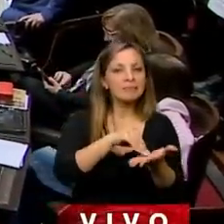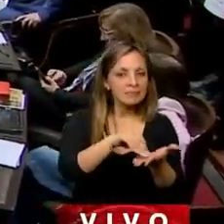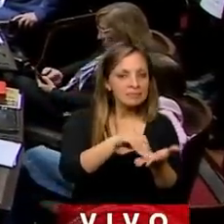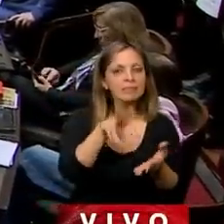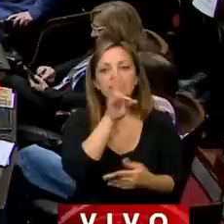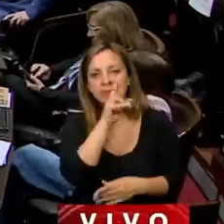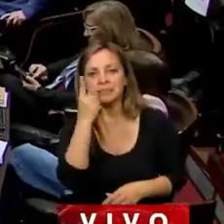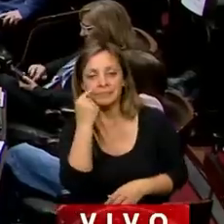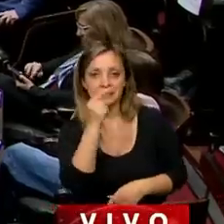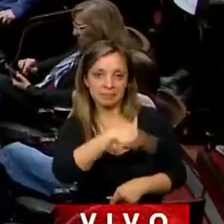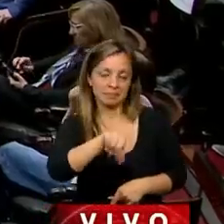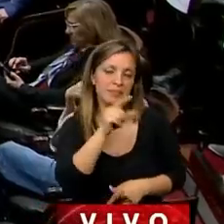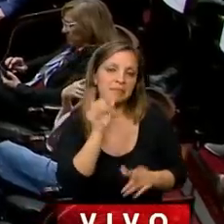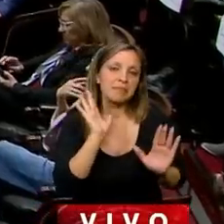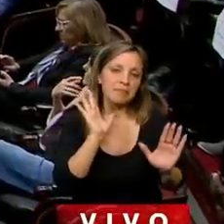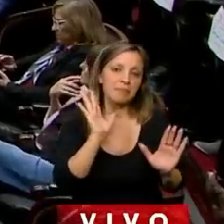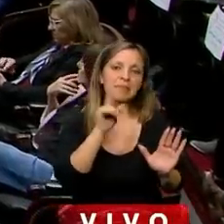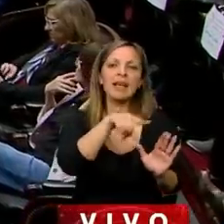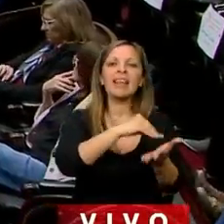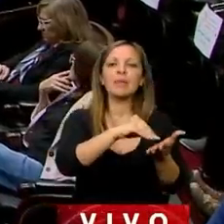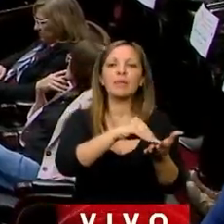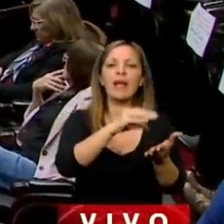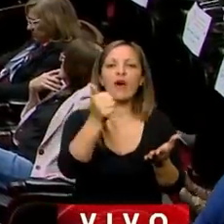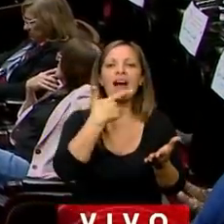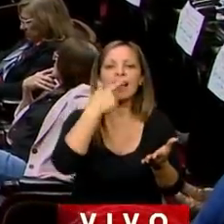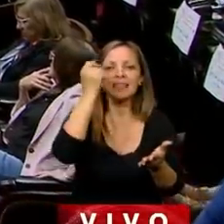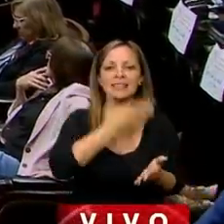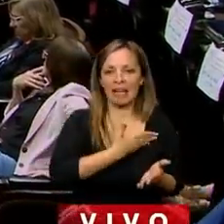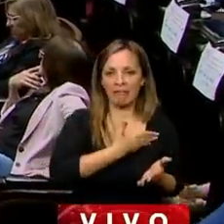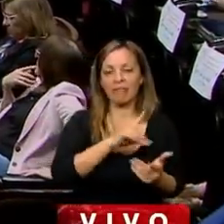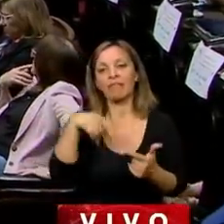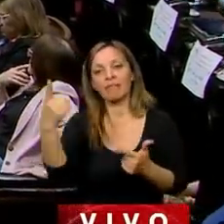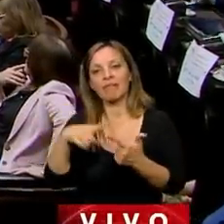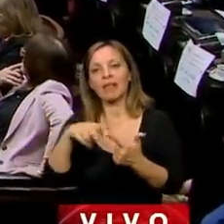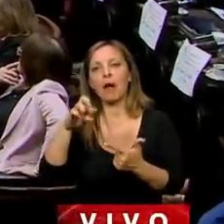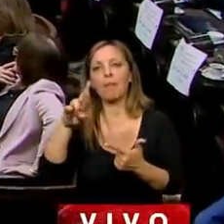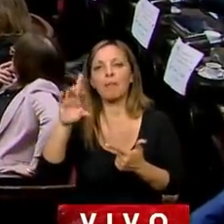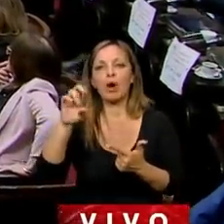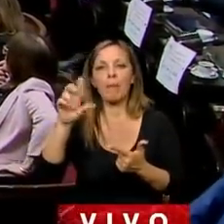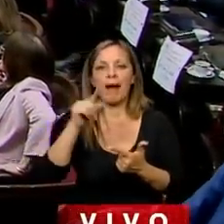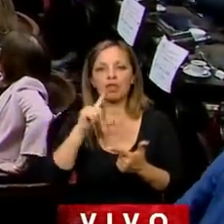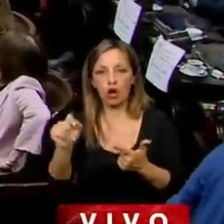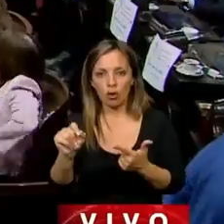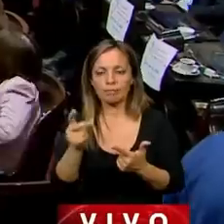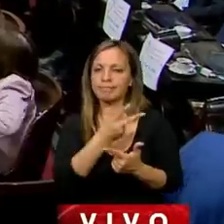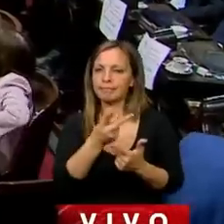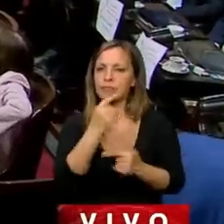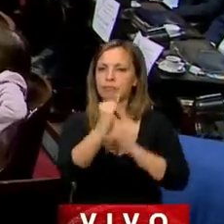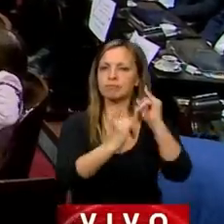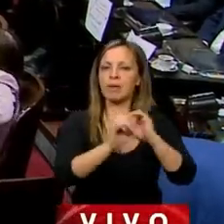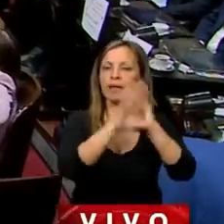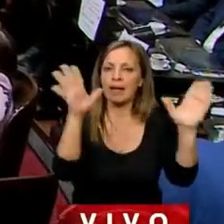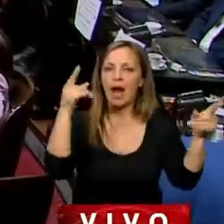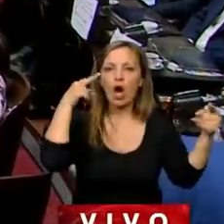los y las diputadas, el diputado Acef, la diputada Propato, de plantear claramente